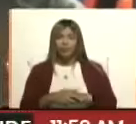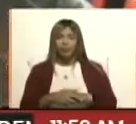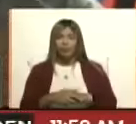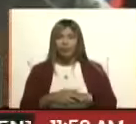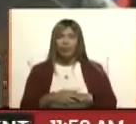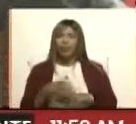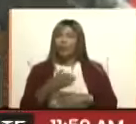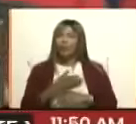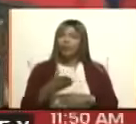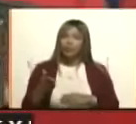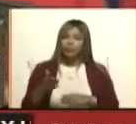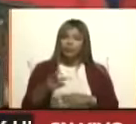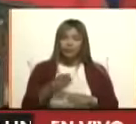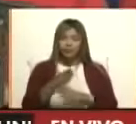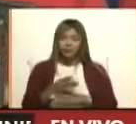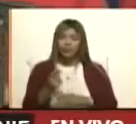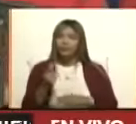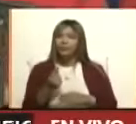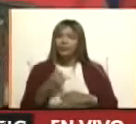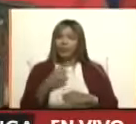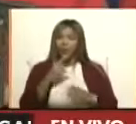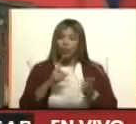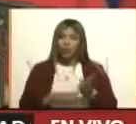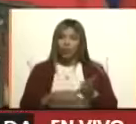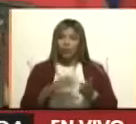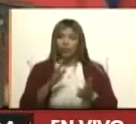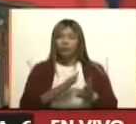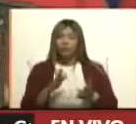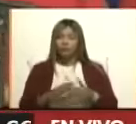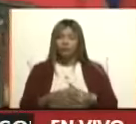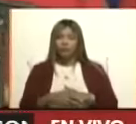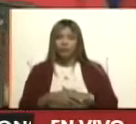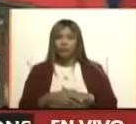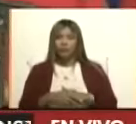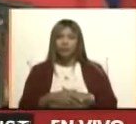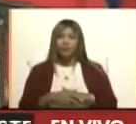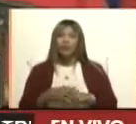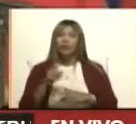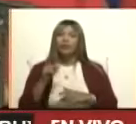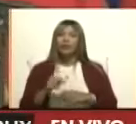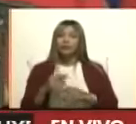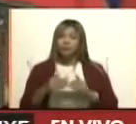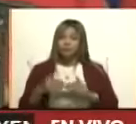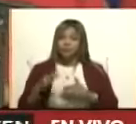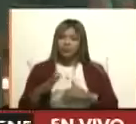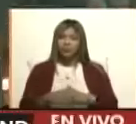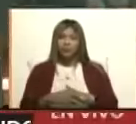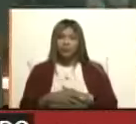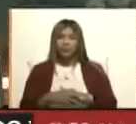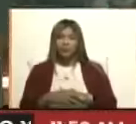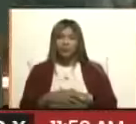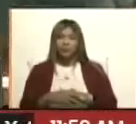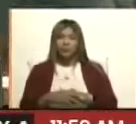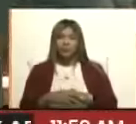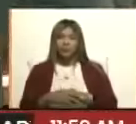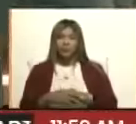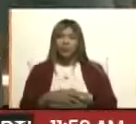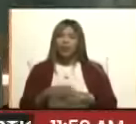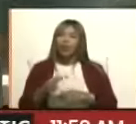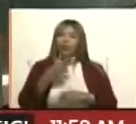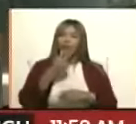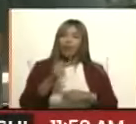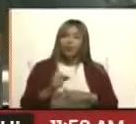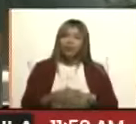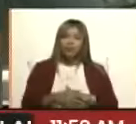Y ustedes van entonces no solo a cumplir ese sagrado deber, sino todavía más allá, a